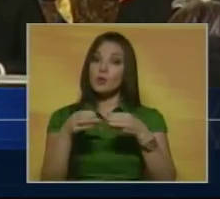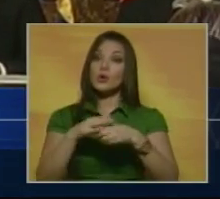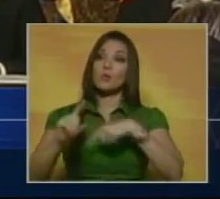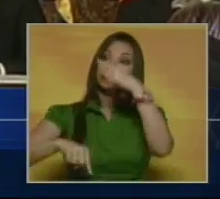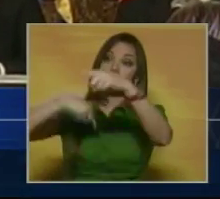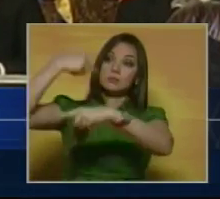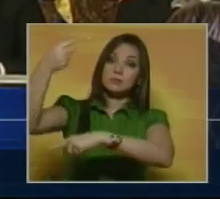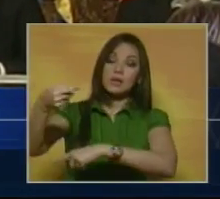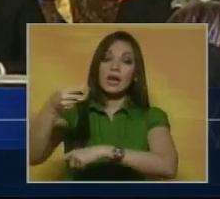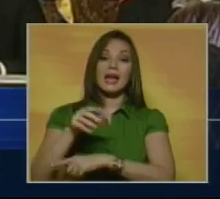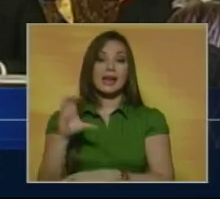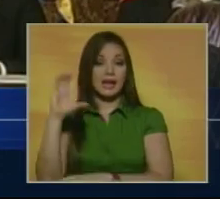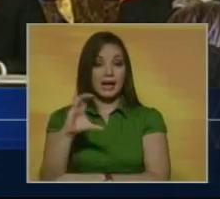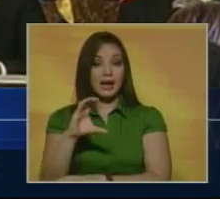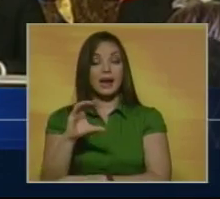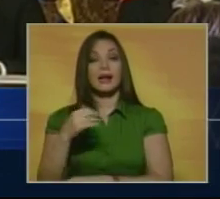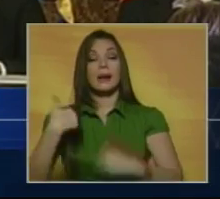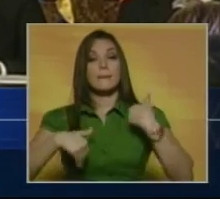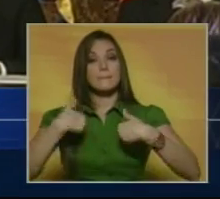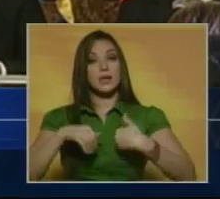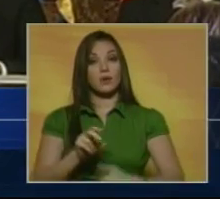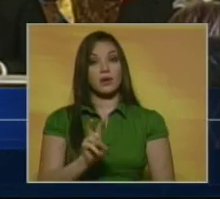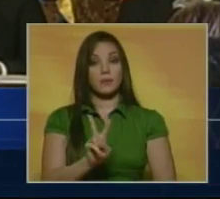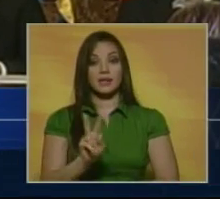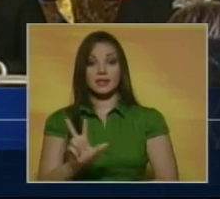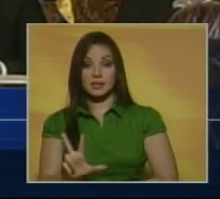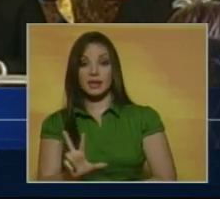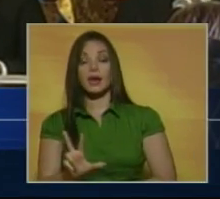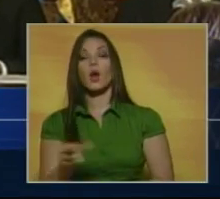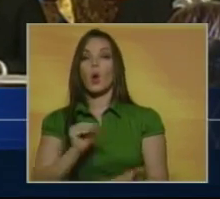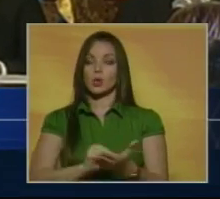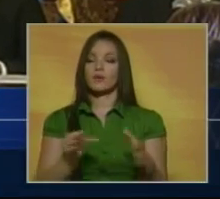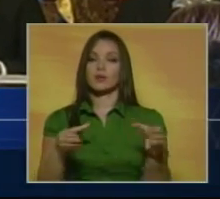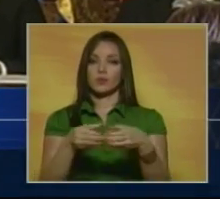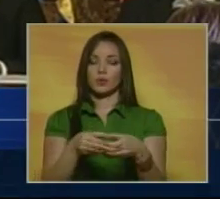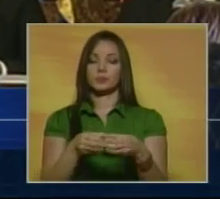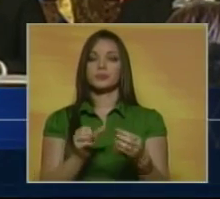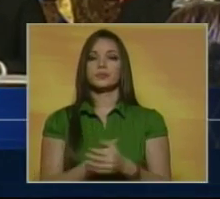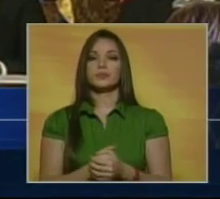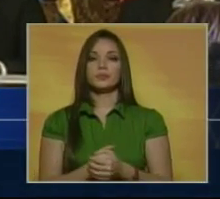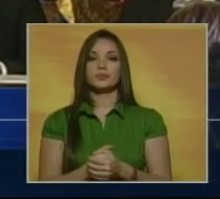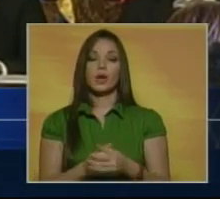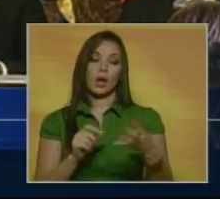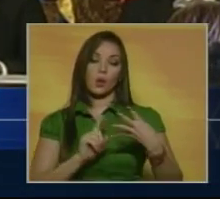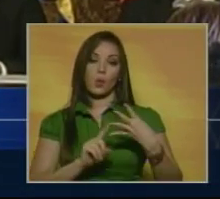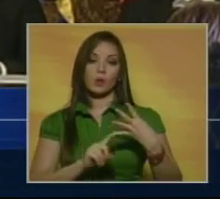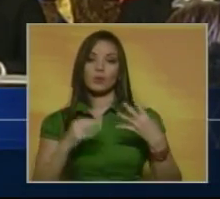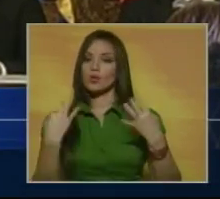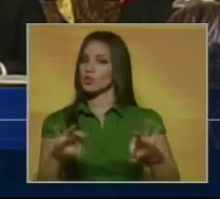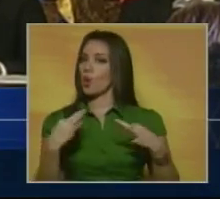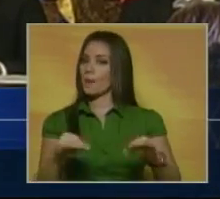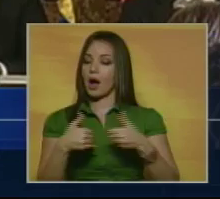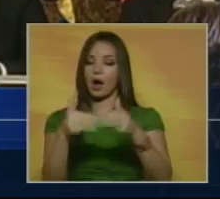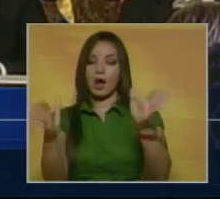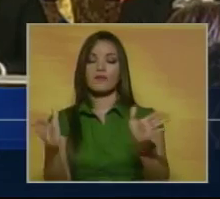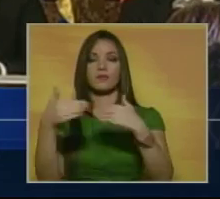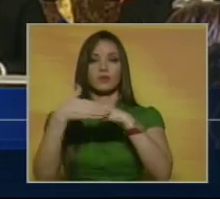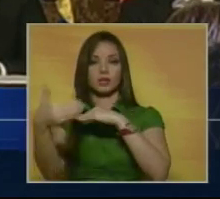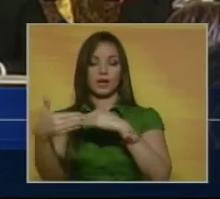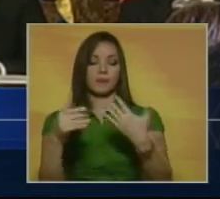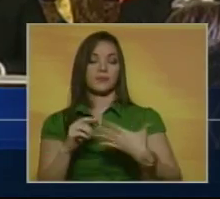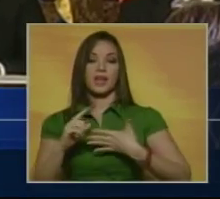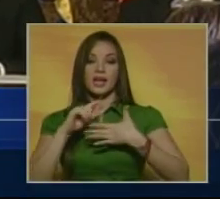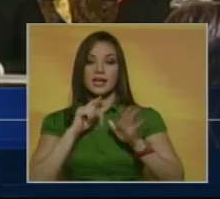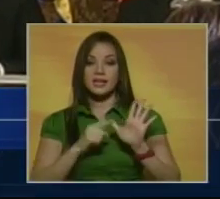23 en la ciudad de Caracas. 4. La progresiva normalización de la frontera. 5.